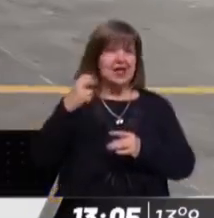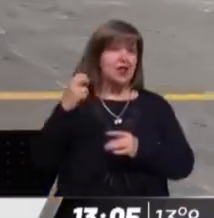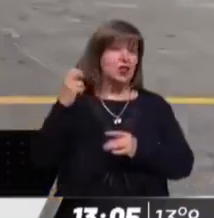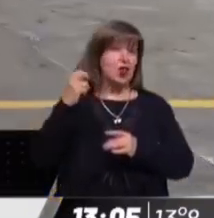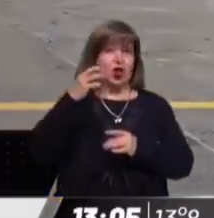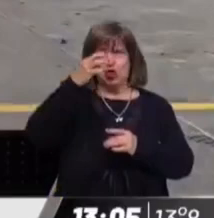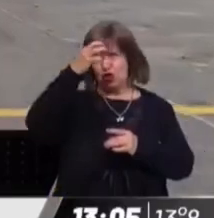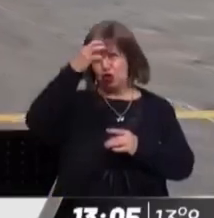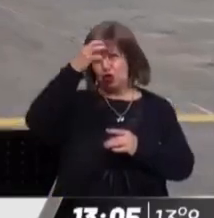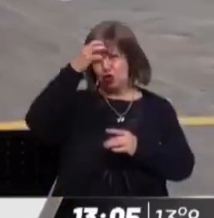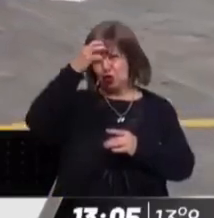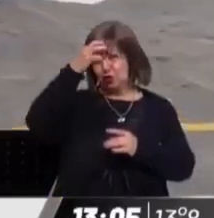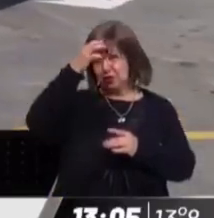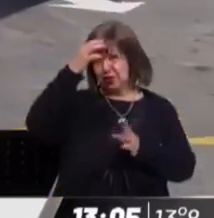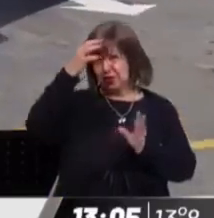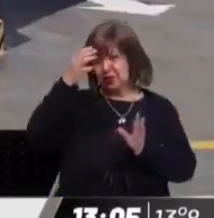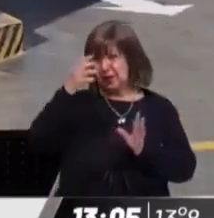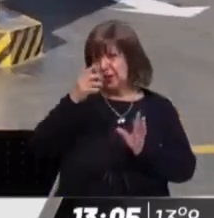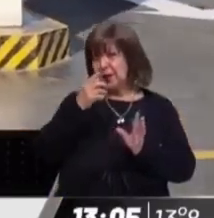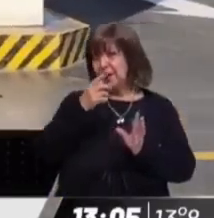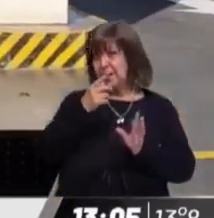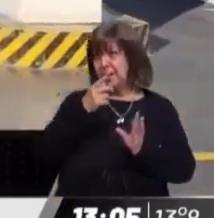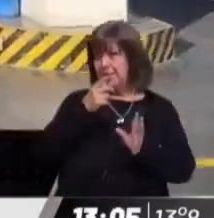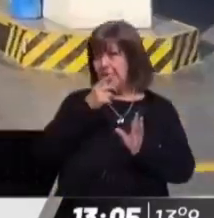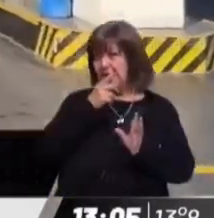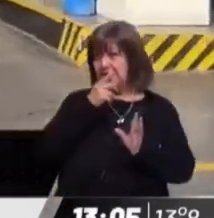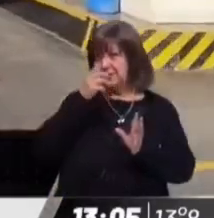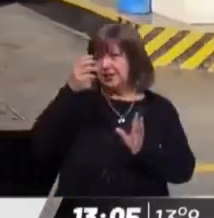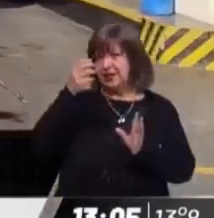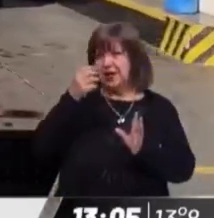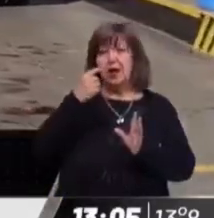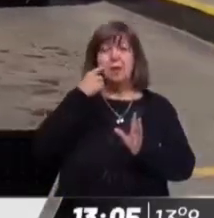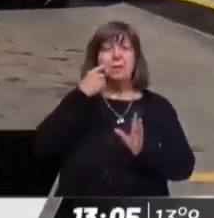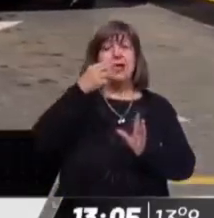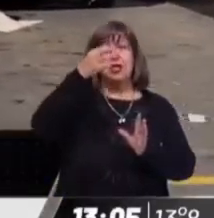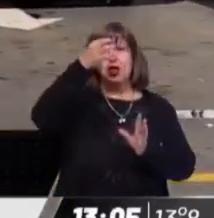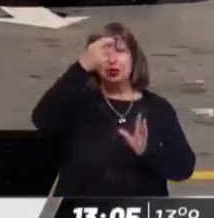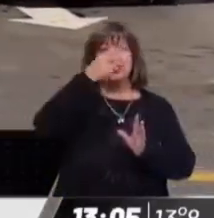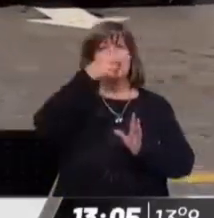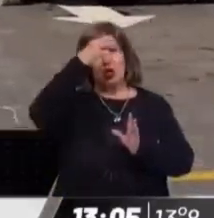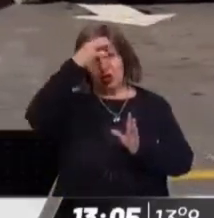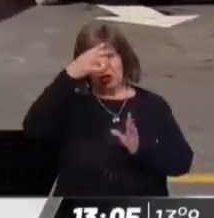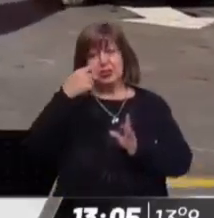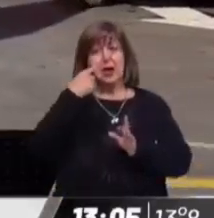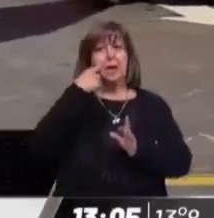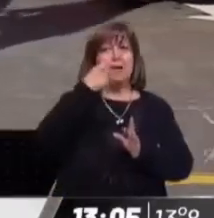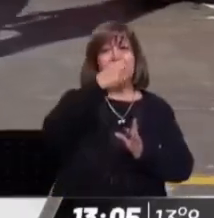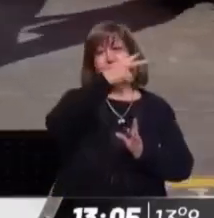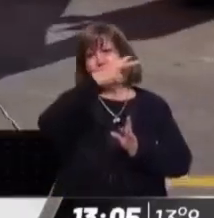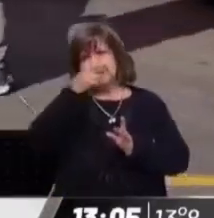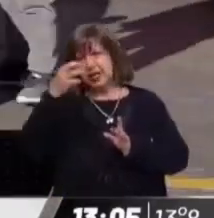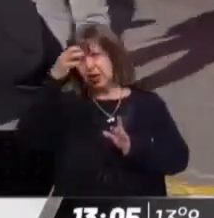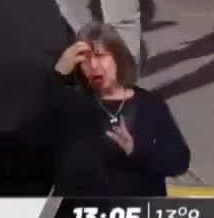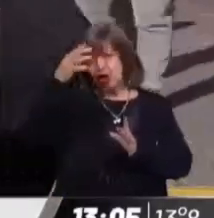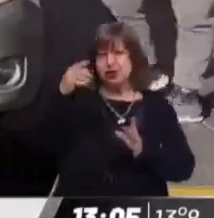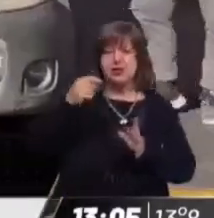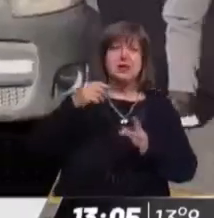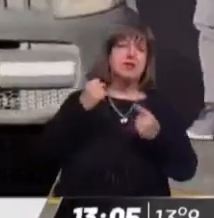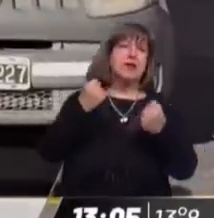1.312 pesos, así 1.212, así queda la cotización por litro en Acción.